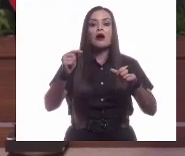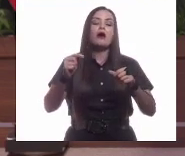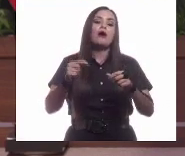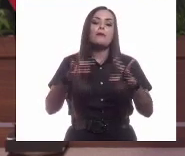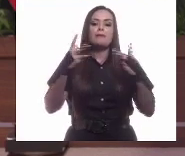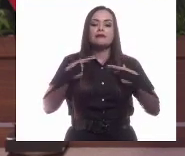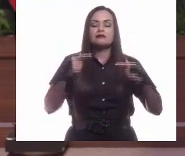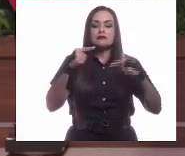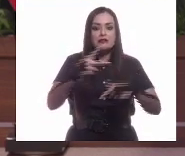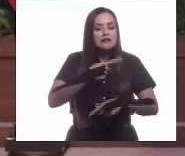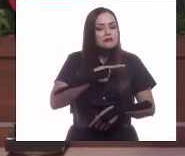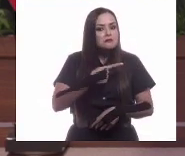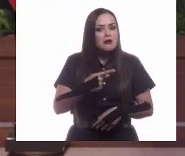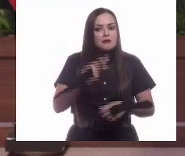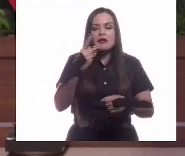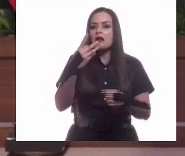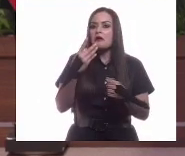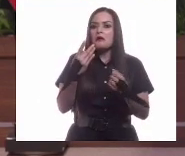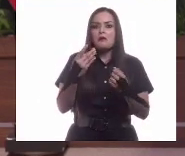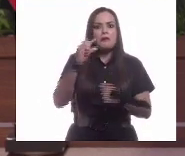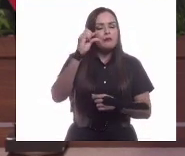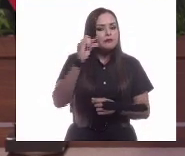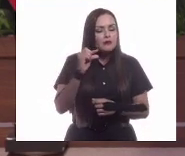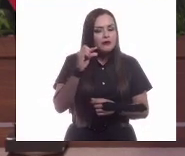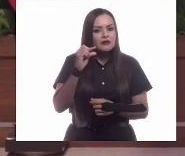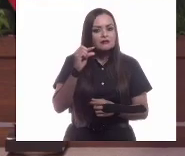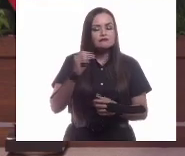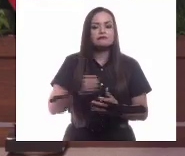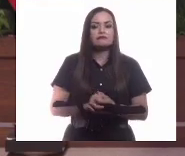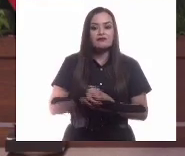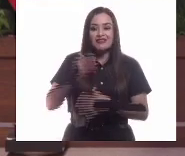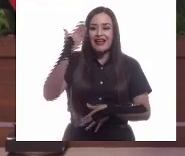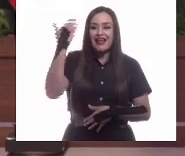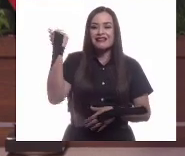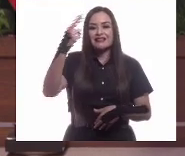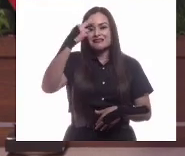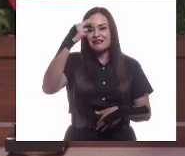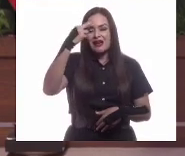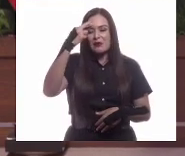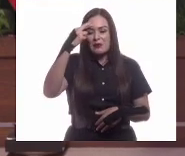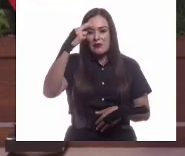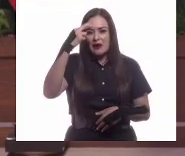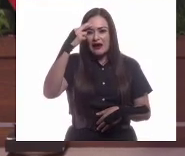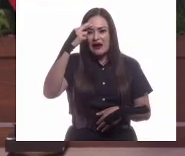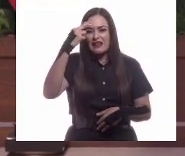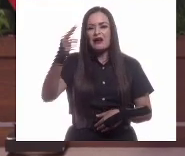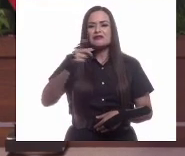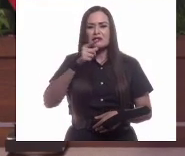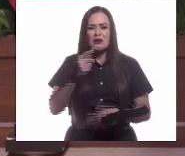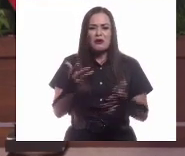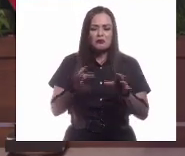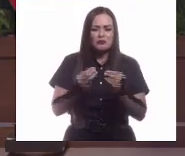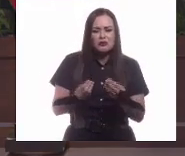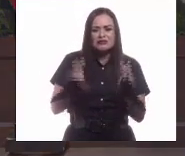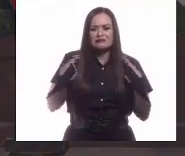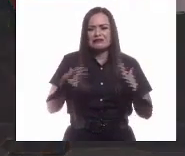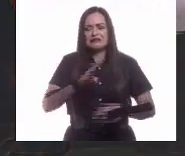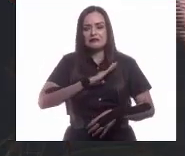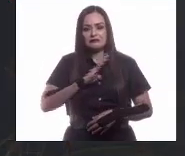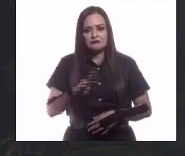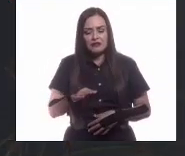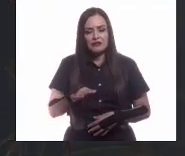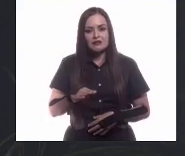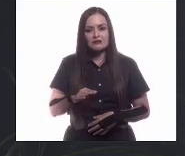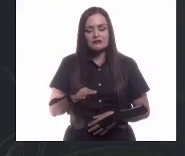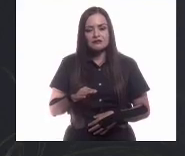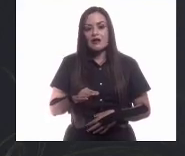extrema. Logramos también disminuir la inseguridad y restablecer la tranquilidad en nuestras calles. Hay motivos de confianza